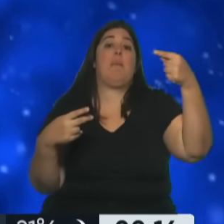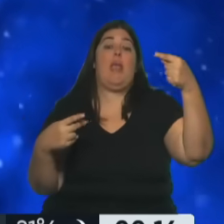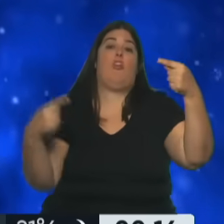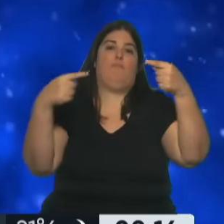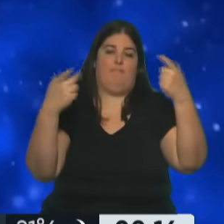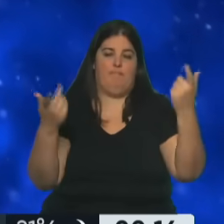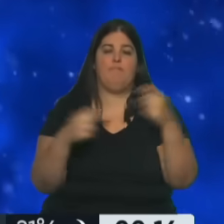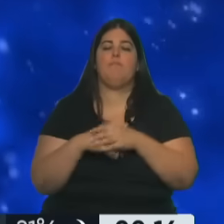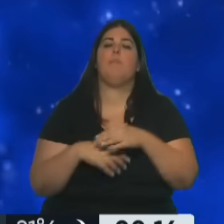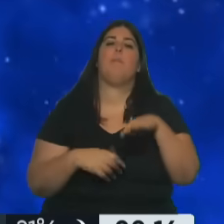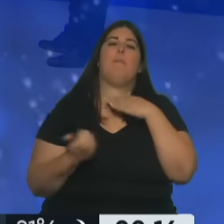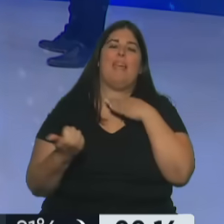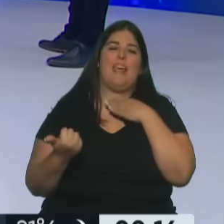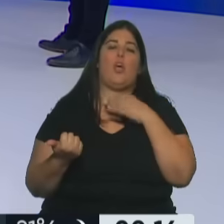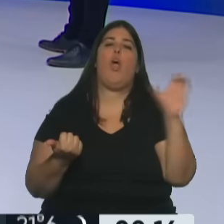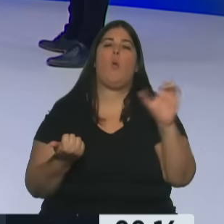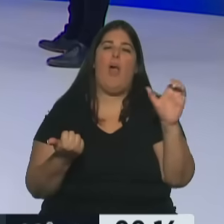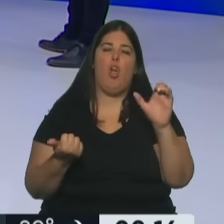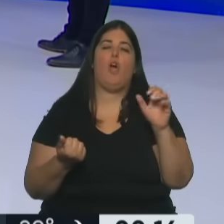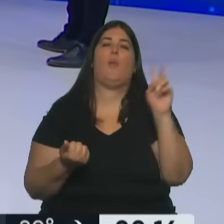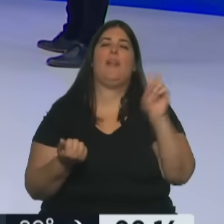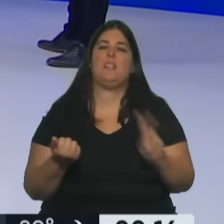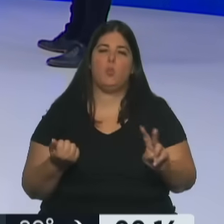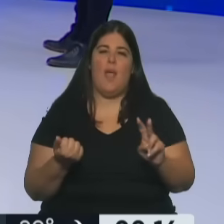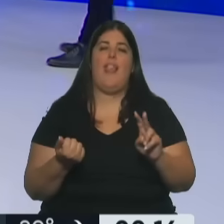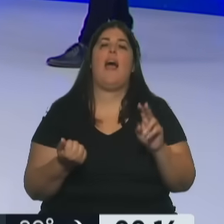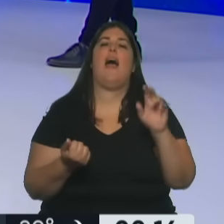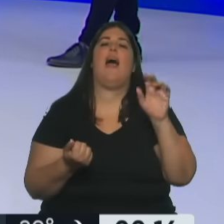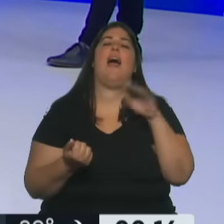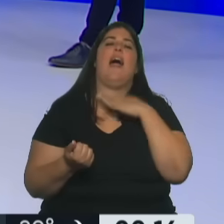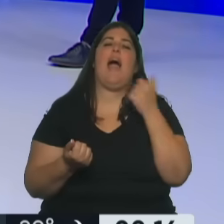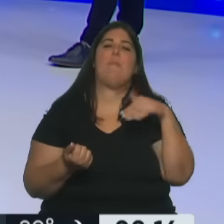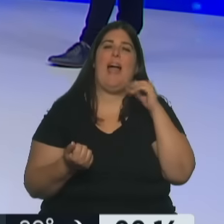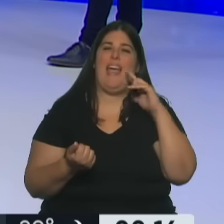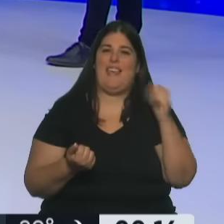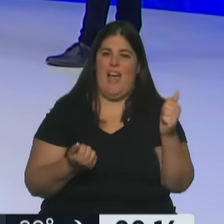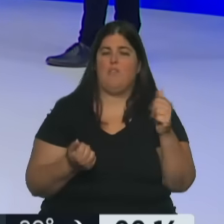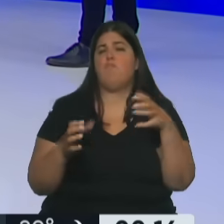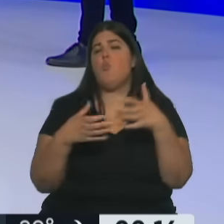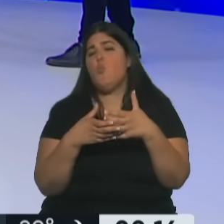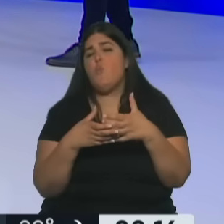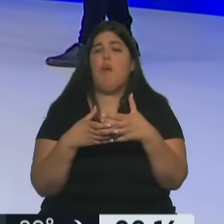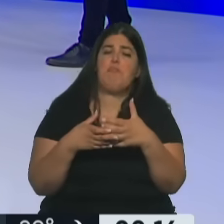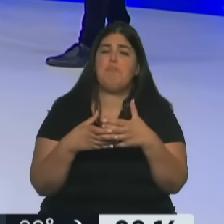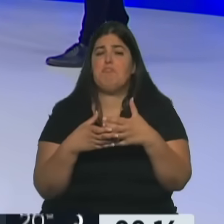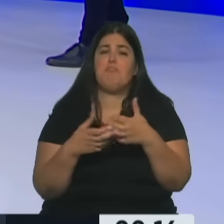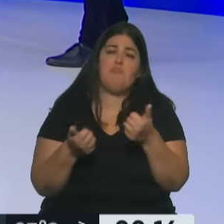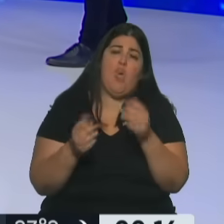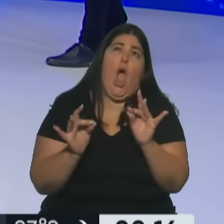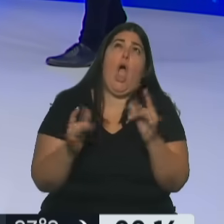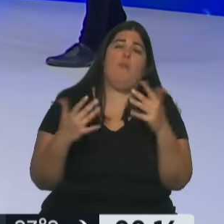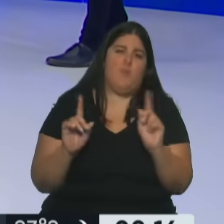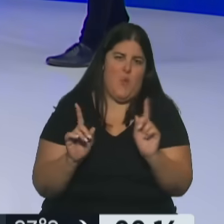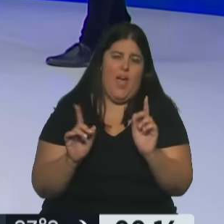México, Ecuador, Venezuela y Jamaica. Grupo que no tiene grandes complicaciones. De hecho, Argentina viene de jugar en el